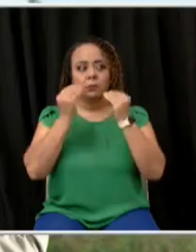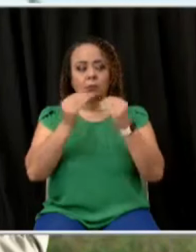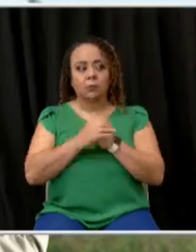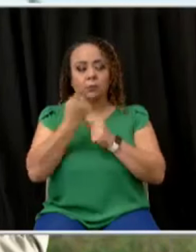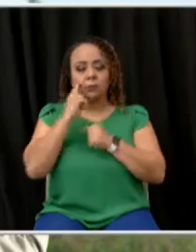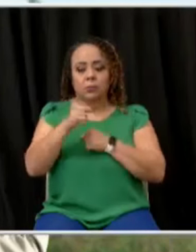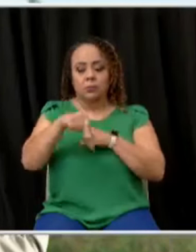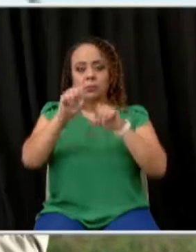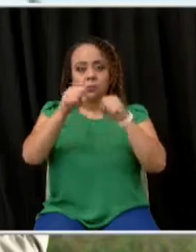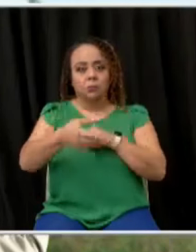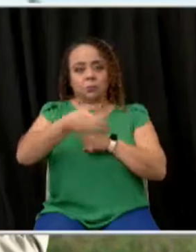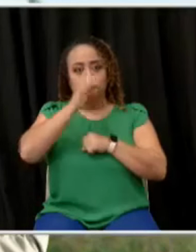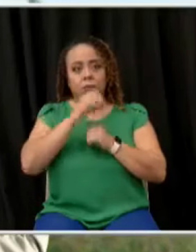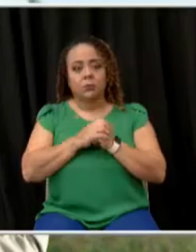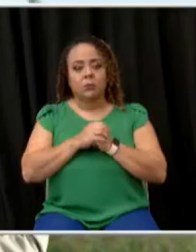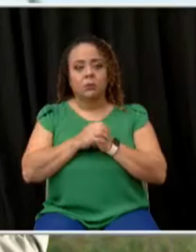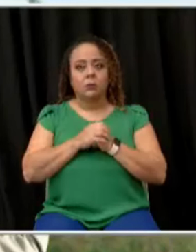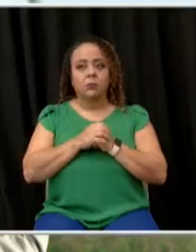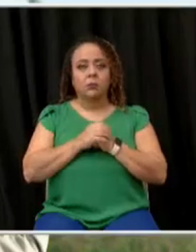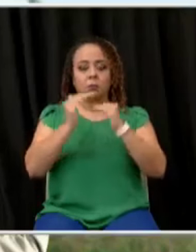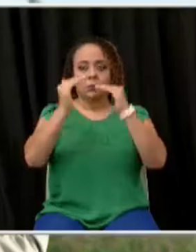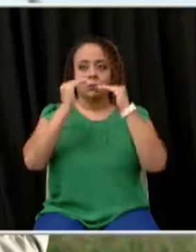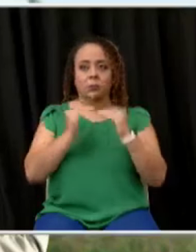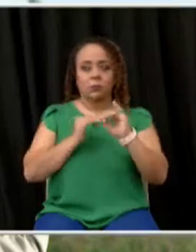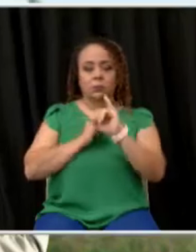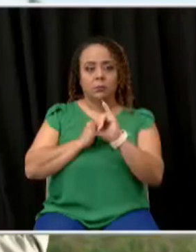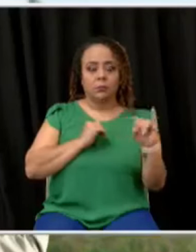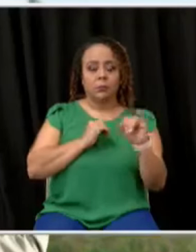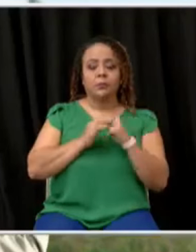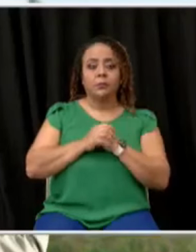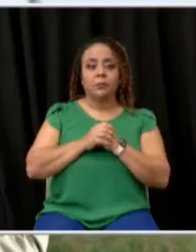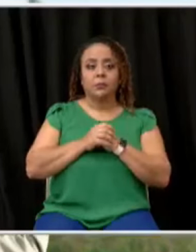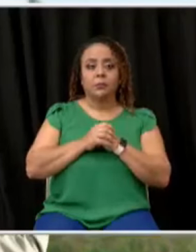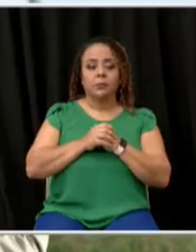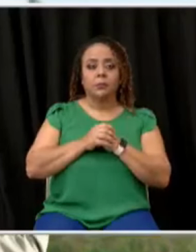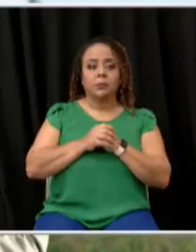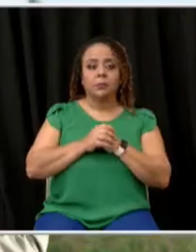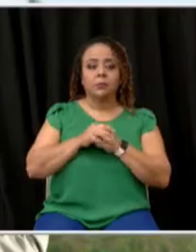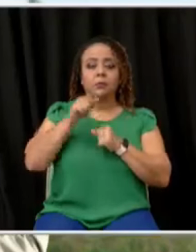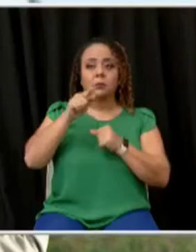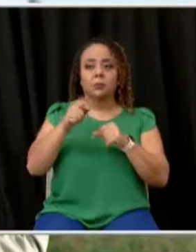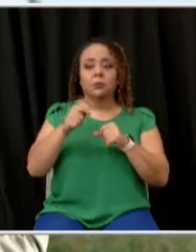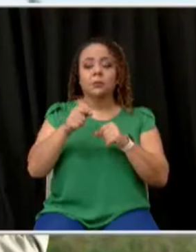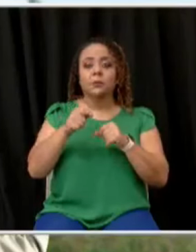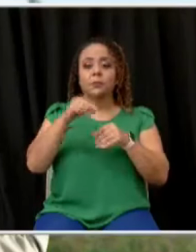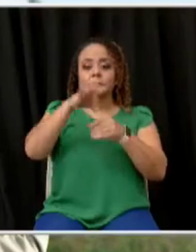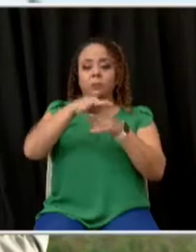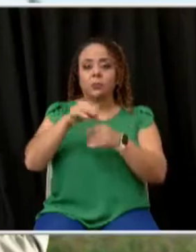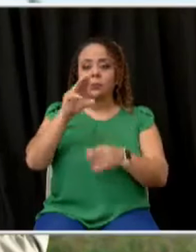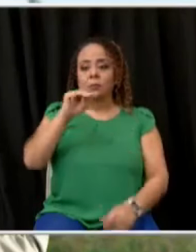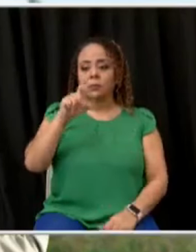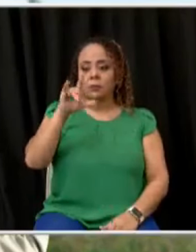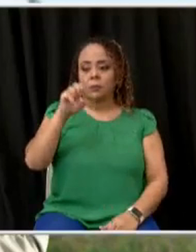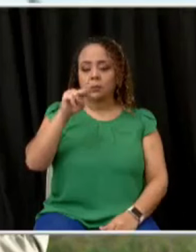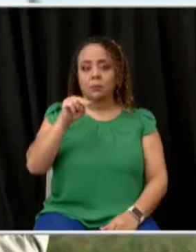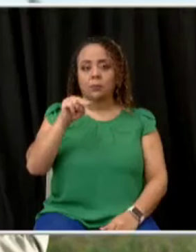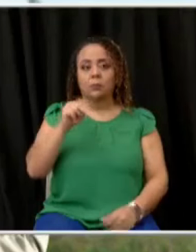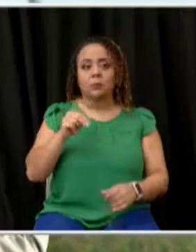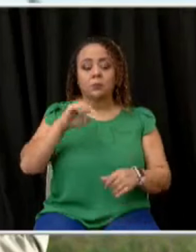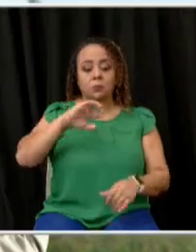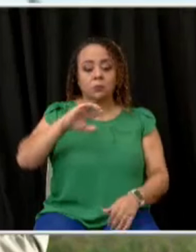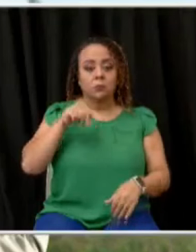que ellos puedan estar tomando. La de abajo a la izquierda es una cosechadora de melones que va caminando en el tractor. Ellos